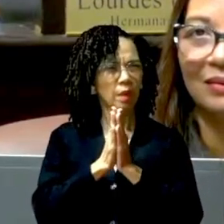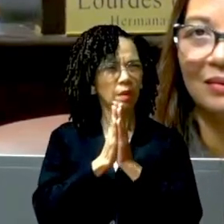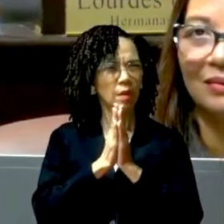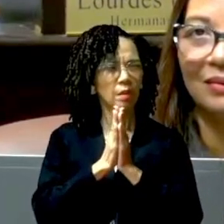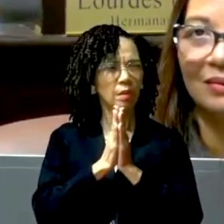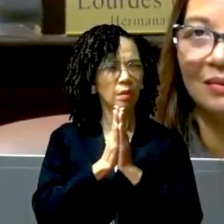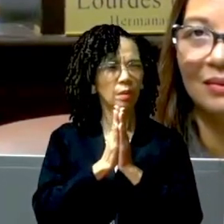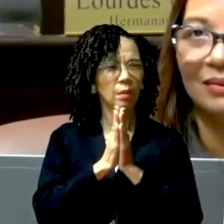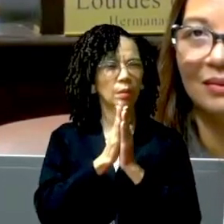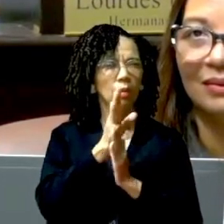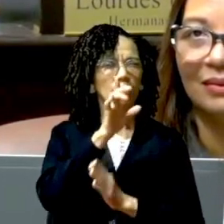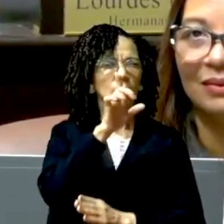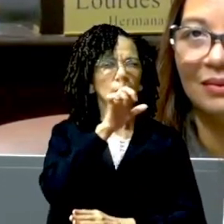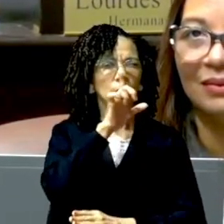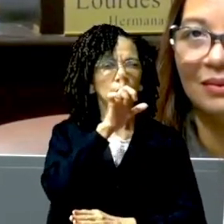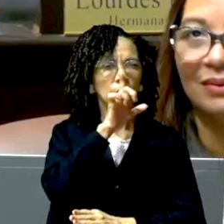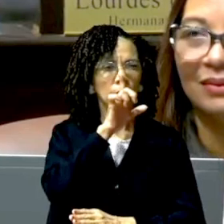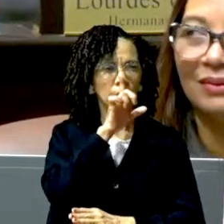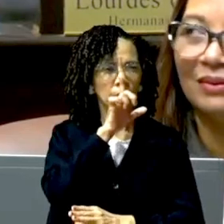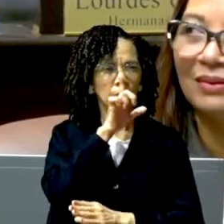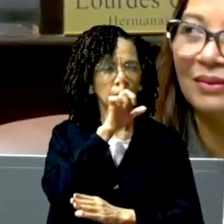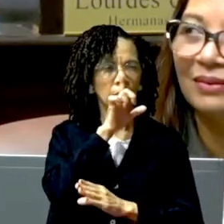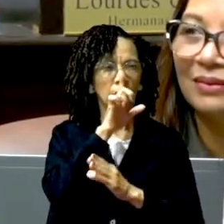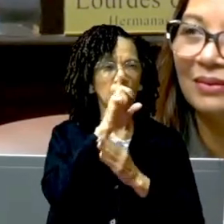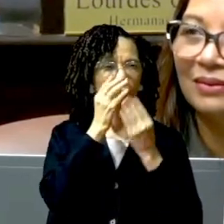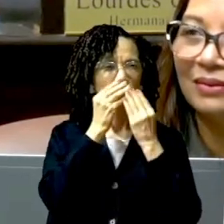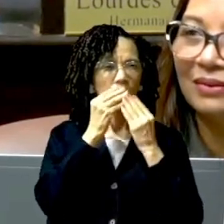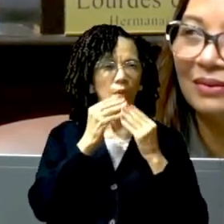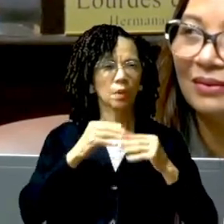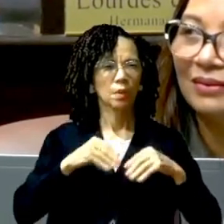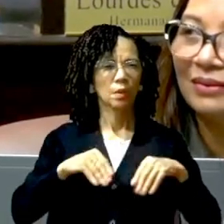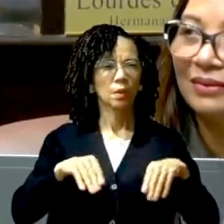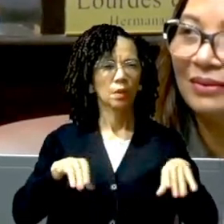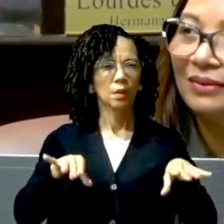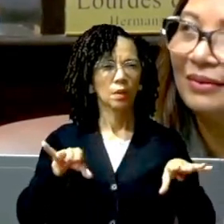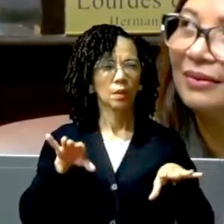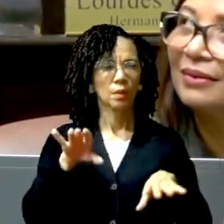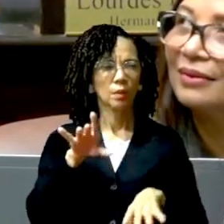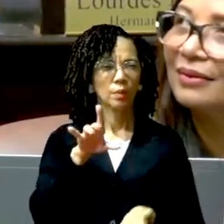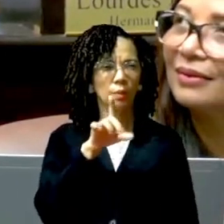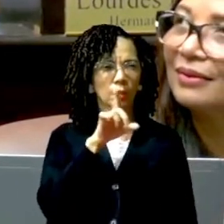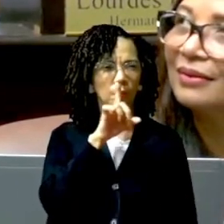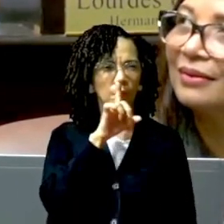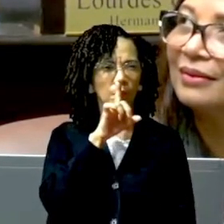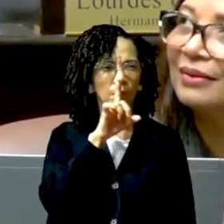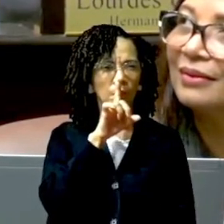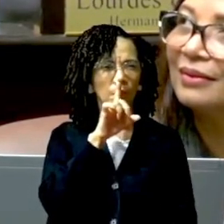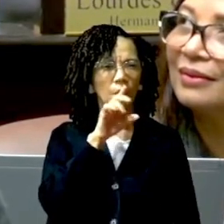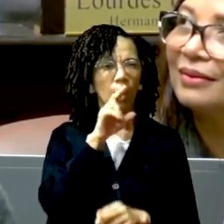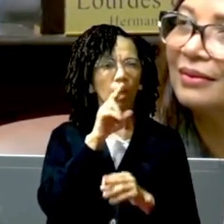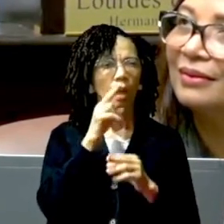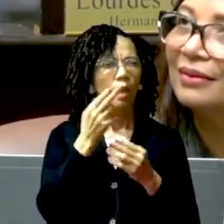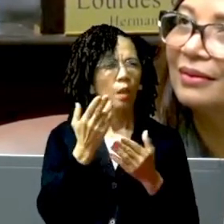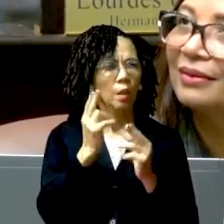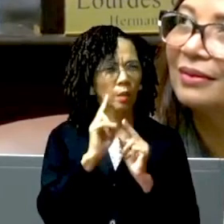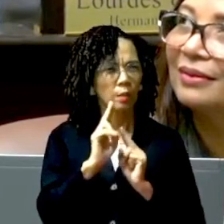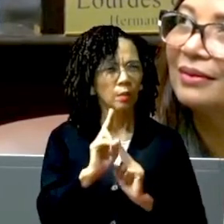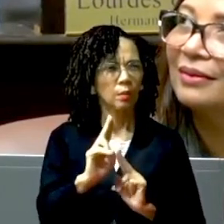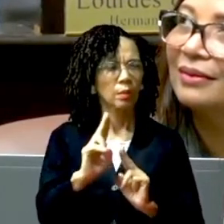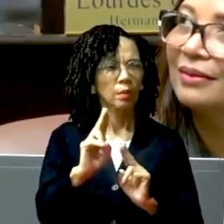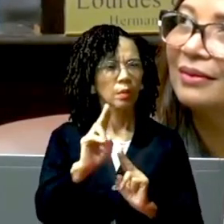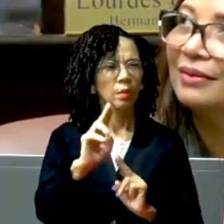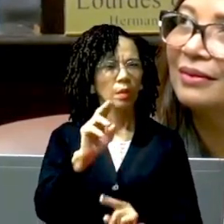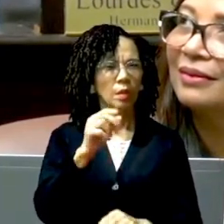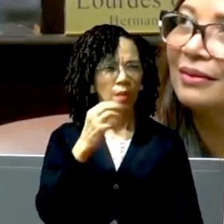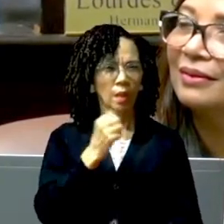de silencio en honor al señor Luis Romero, un gran ser